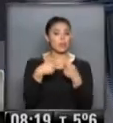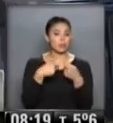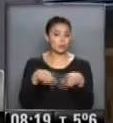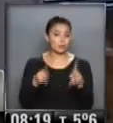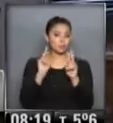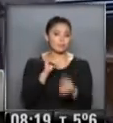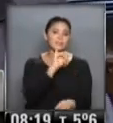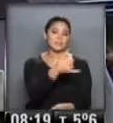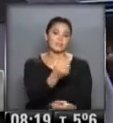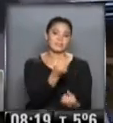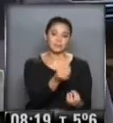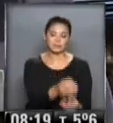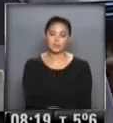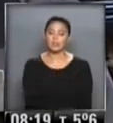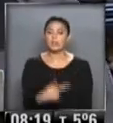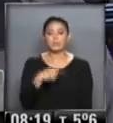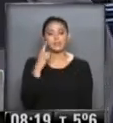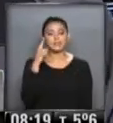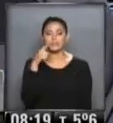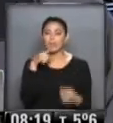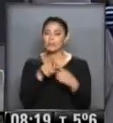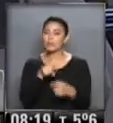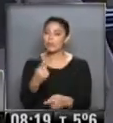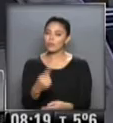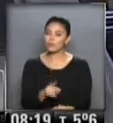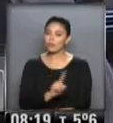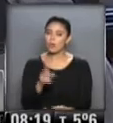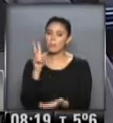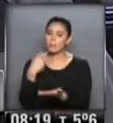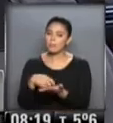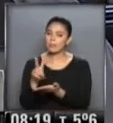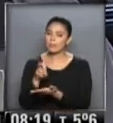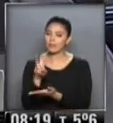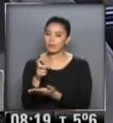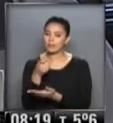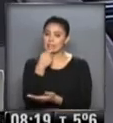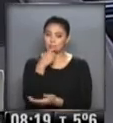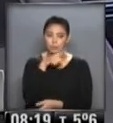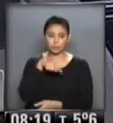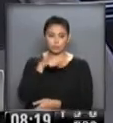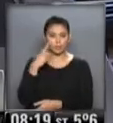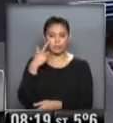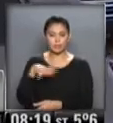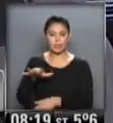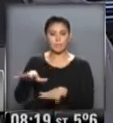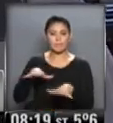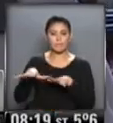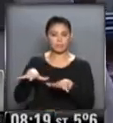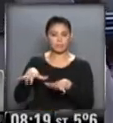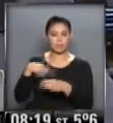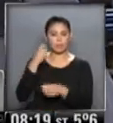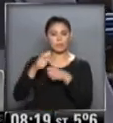Exactamente. Entonces me parece que la cosa pasa por otro lado, y teniendo en cuenta la situación de los trabajadores, en donde hay 40 familias que